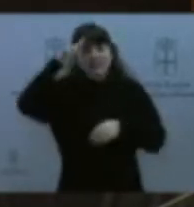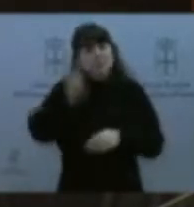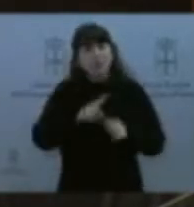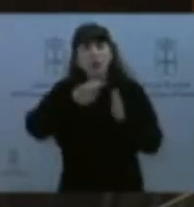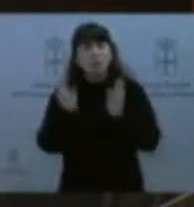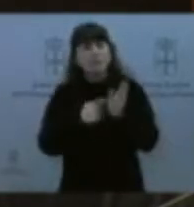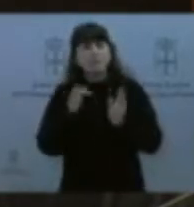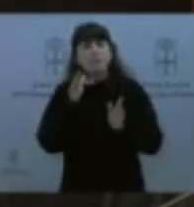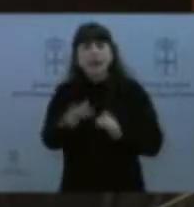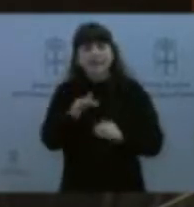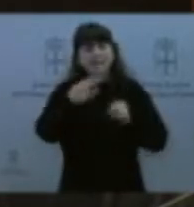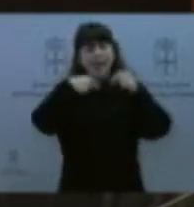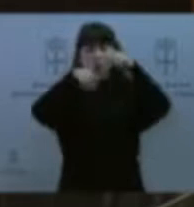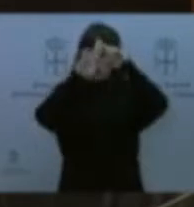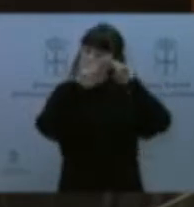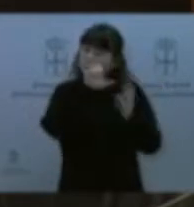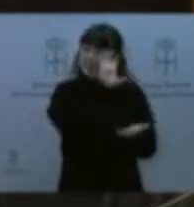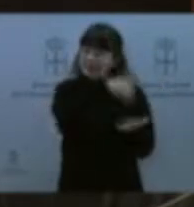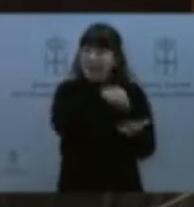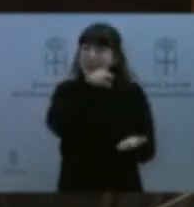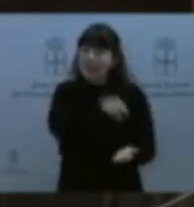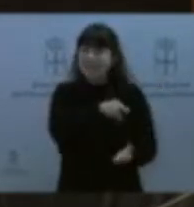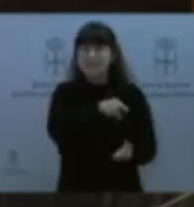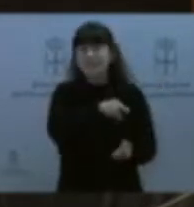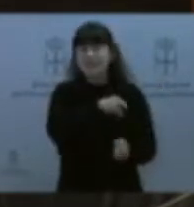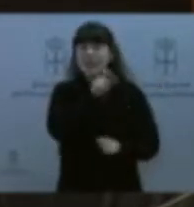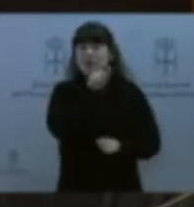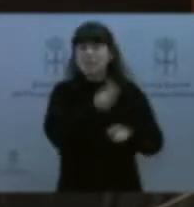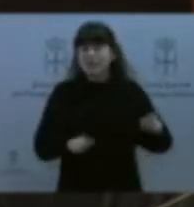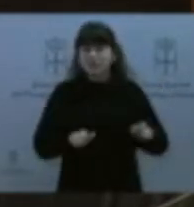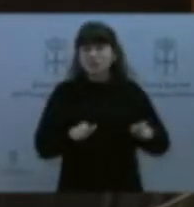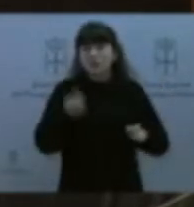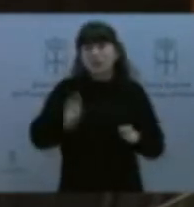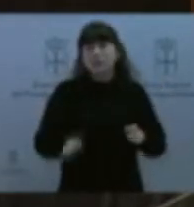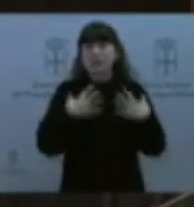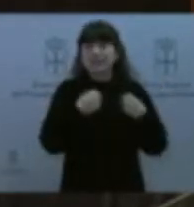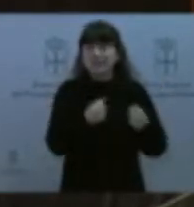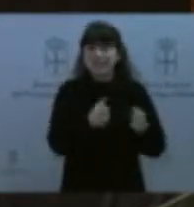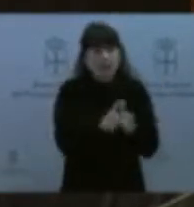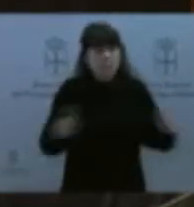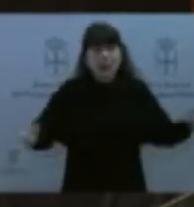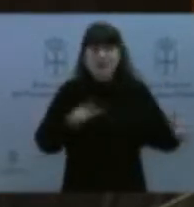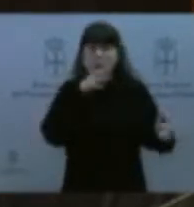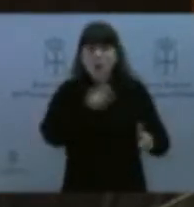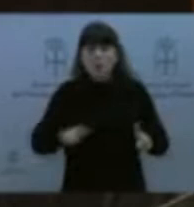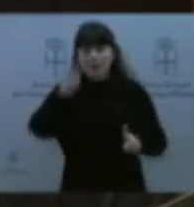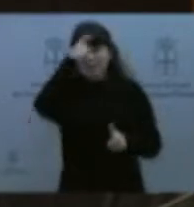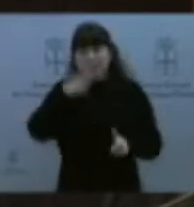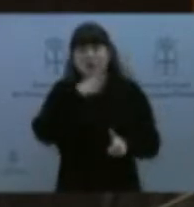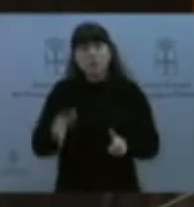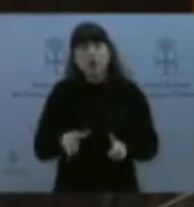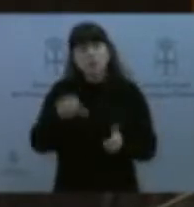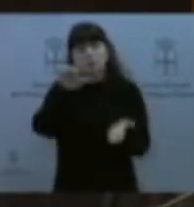mayor dotación por número de pacientes, por número de personas, por número de municipios. Y además eso, lo